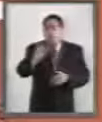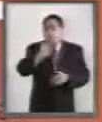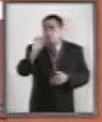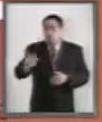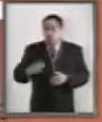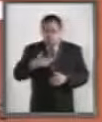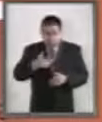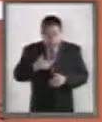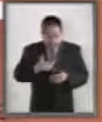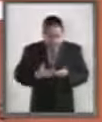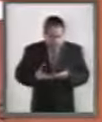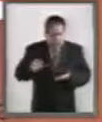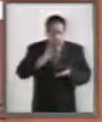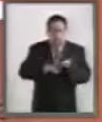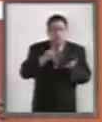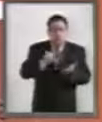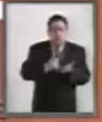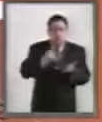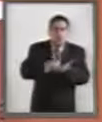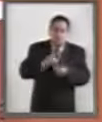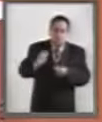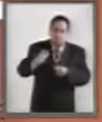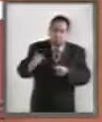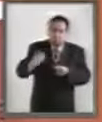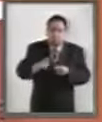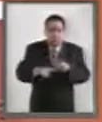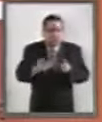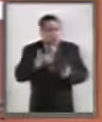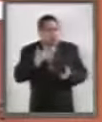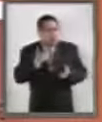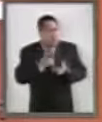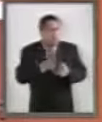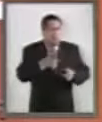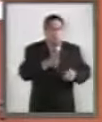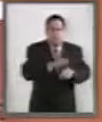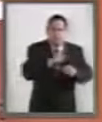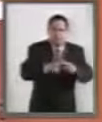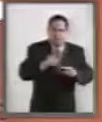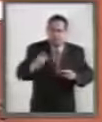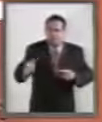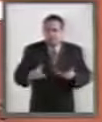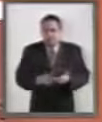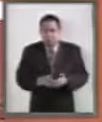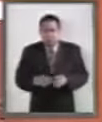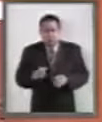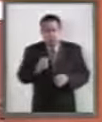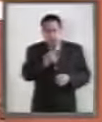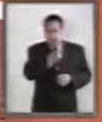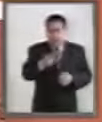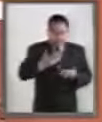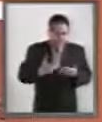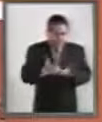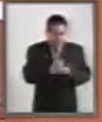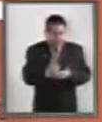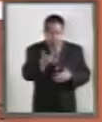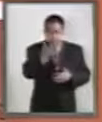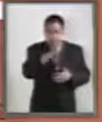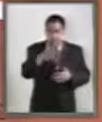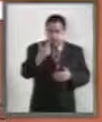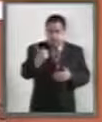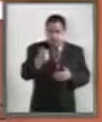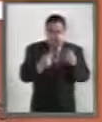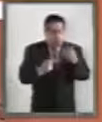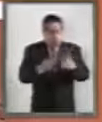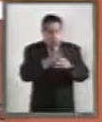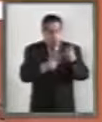paga 40% del sobreprecio por impuestos por las gasolinas y combustibles. 4 de cada 10 pesos del precio de la gasolina van a